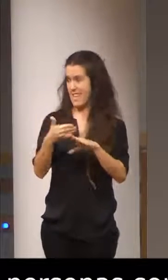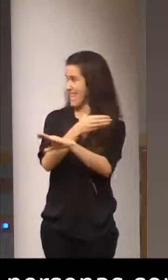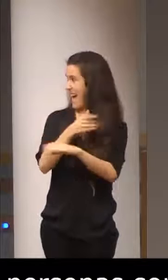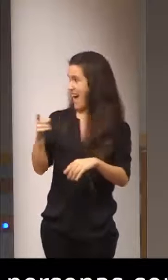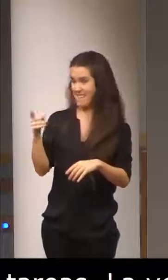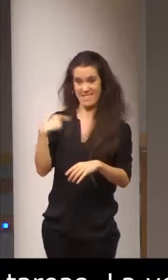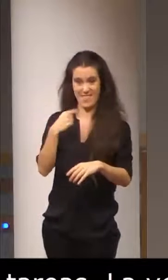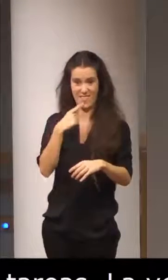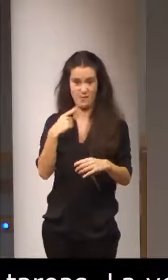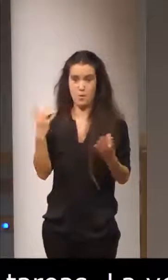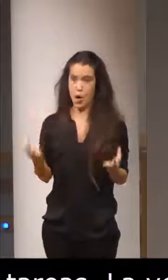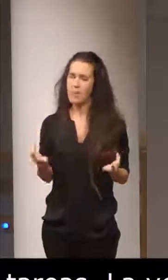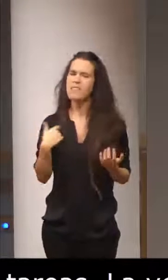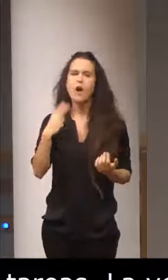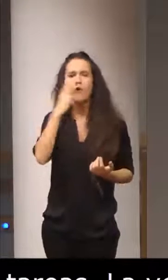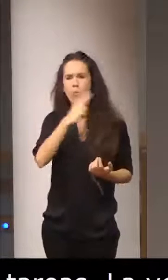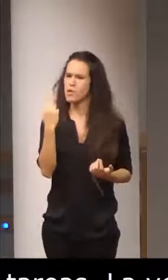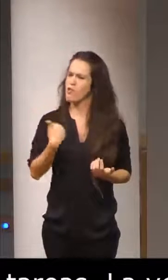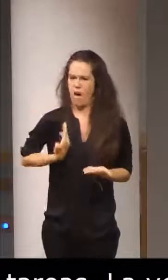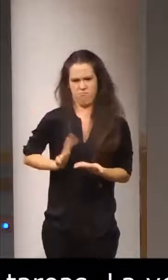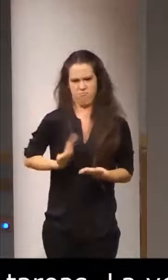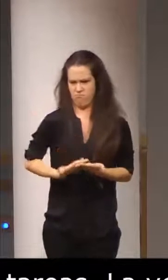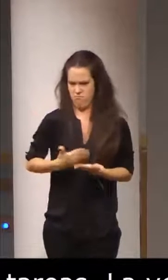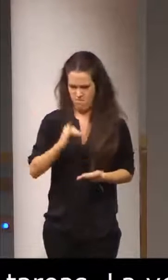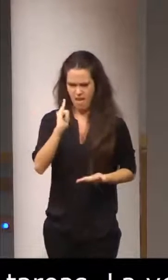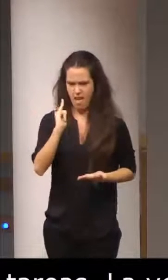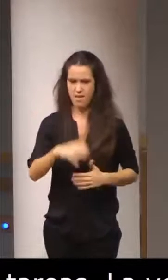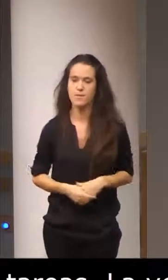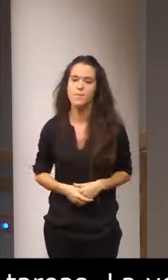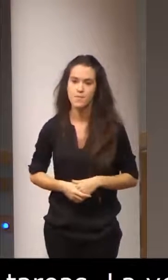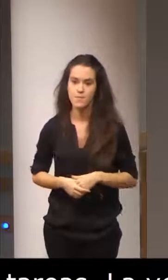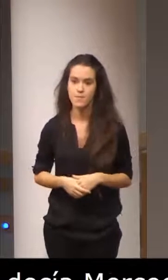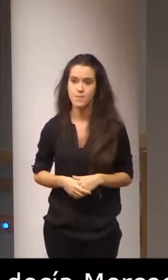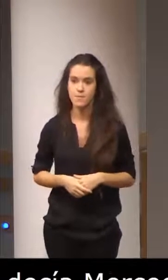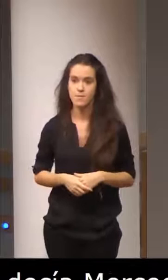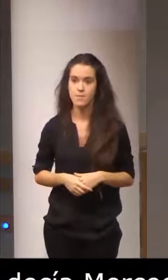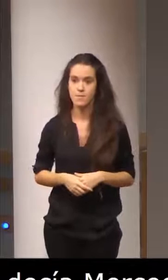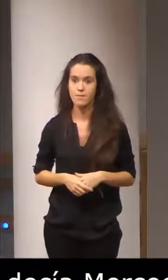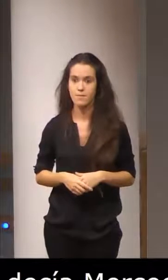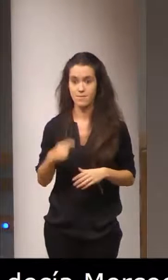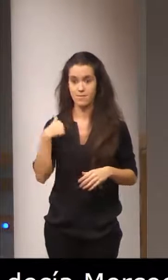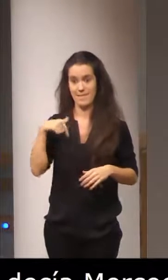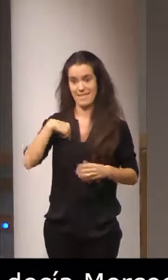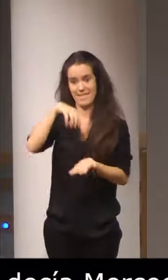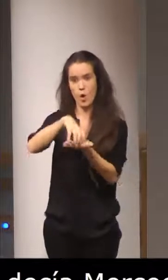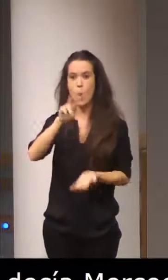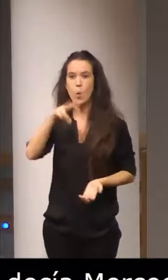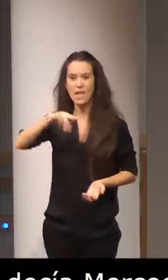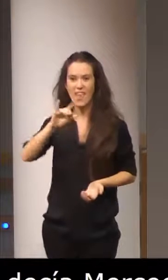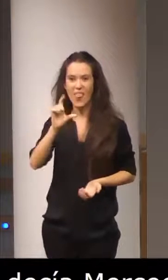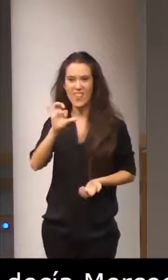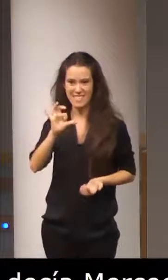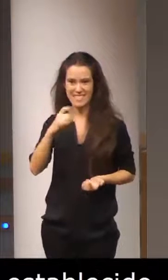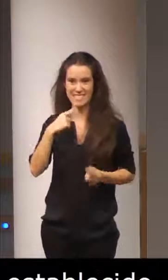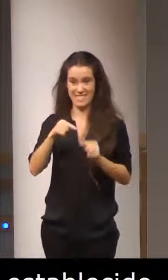compromiso ya establecido nuestra UNIDIS atiende a un número muy importante de